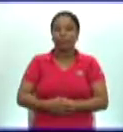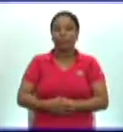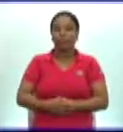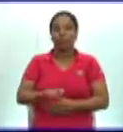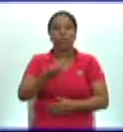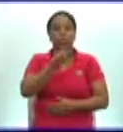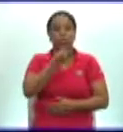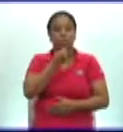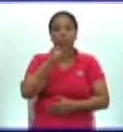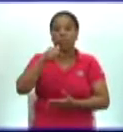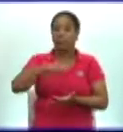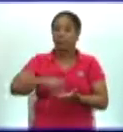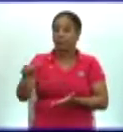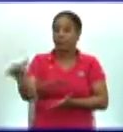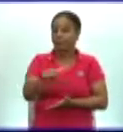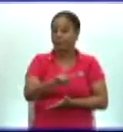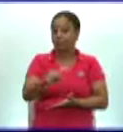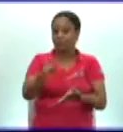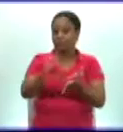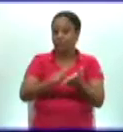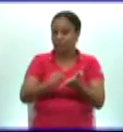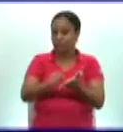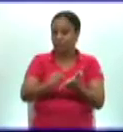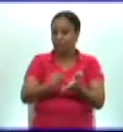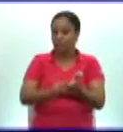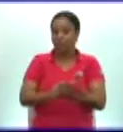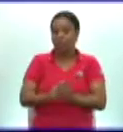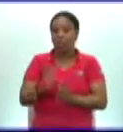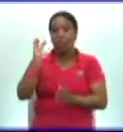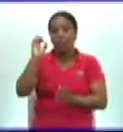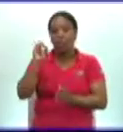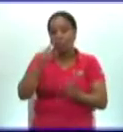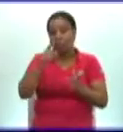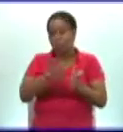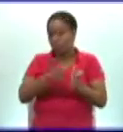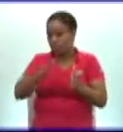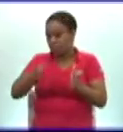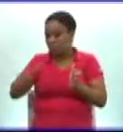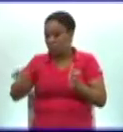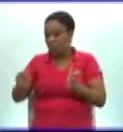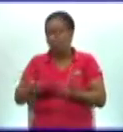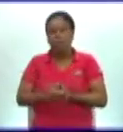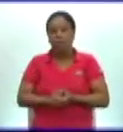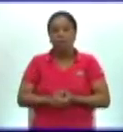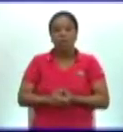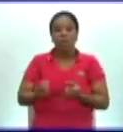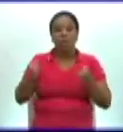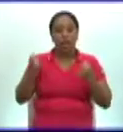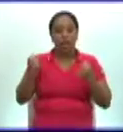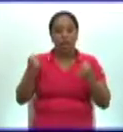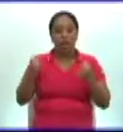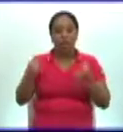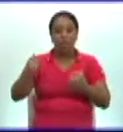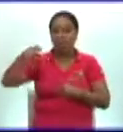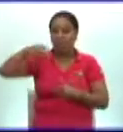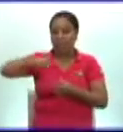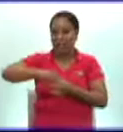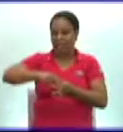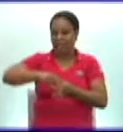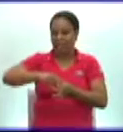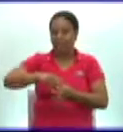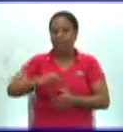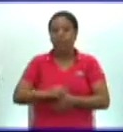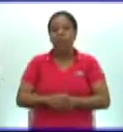Podíamos estar también calculando o midiendo indirectamente la fuerza de gravedad utilizando